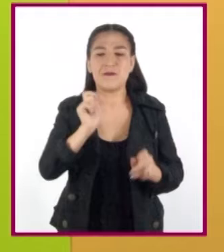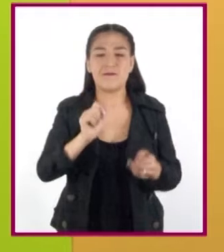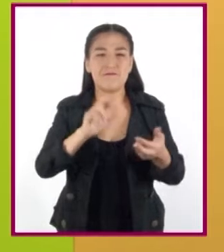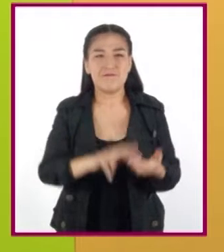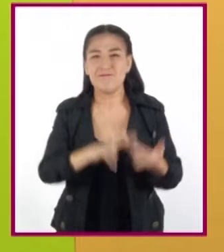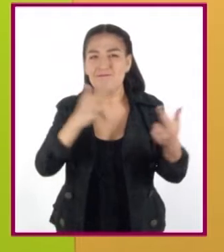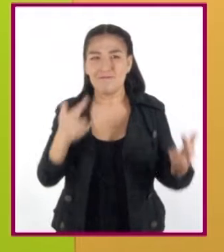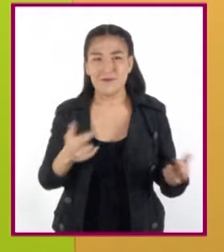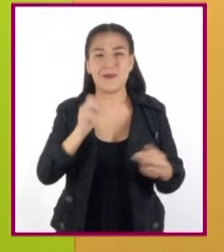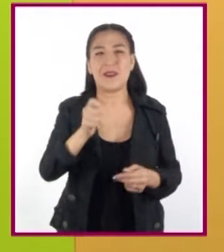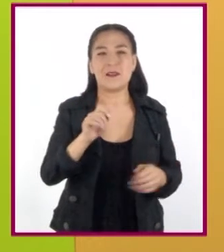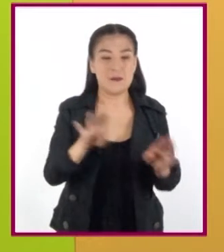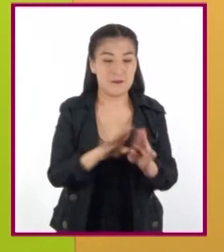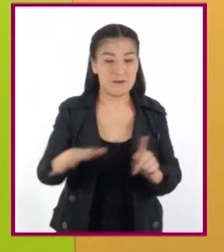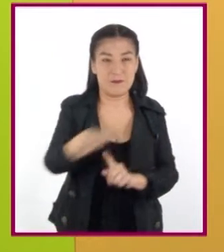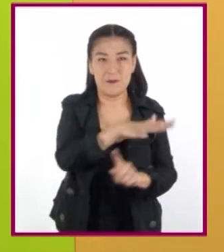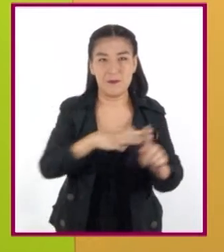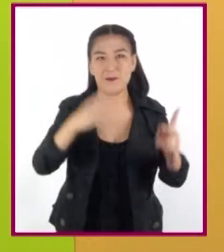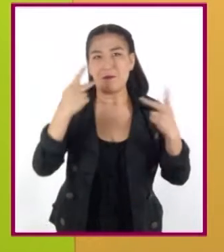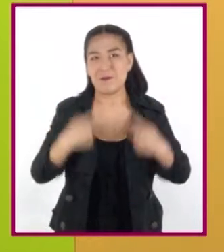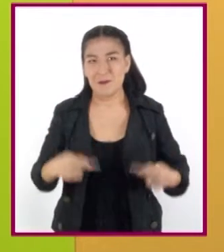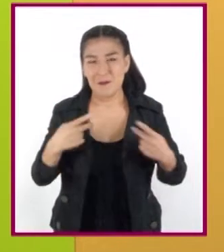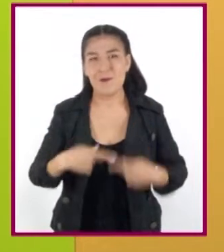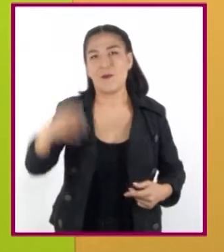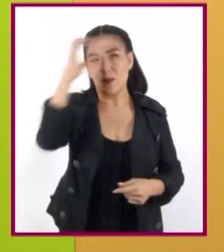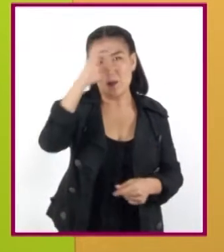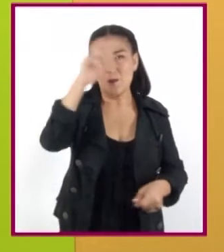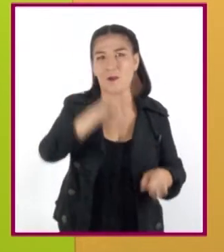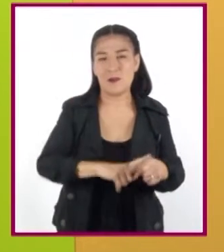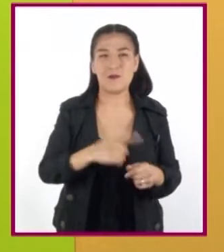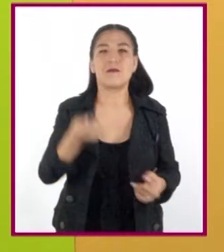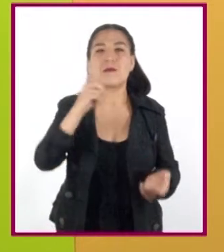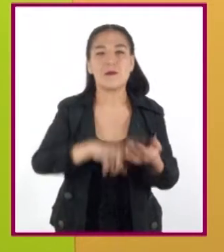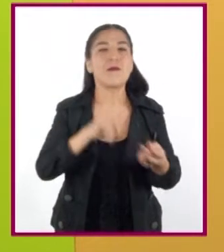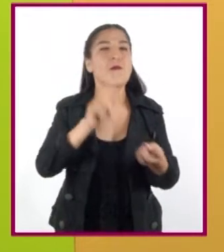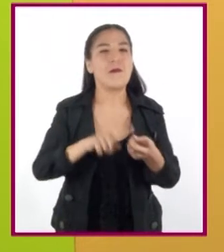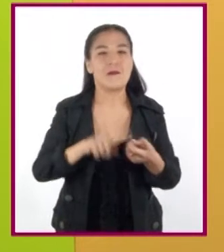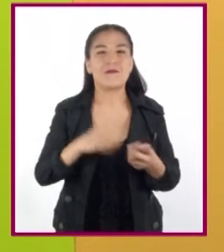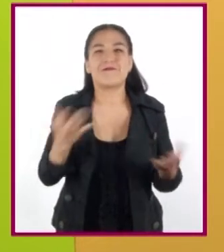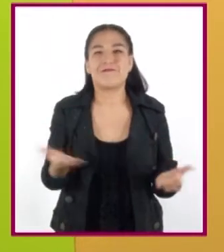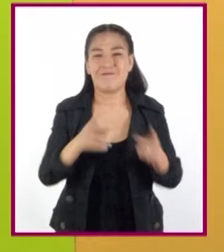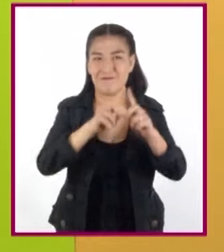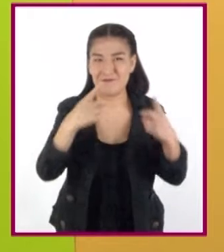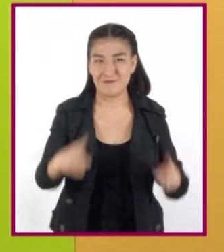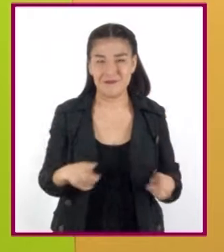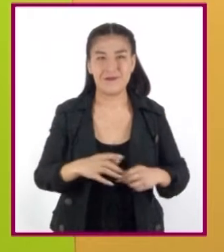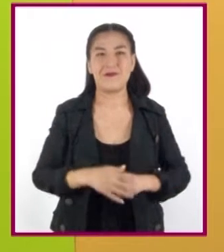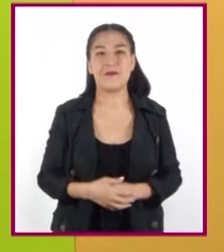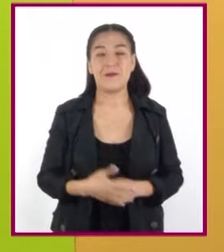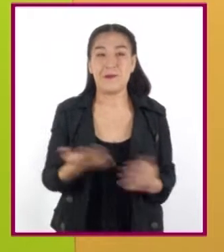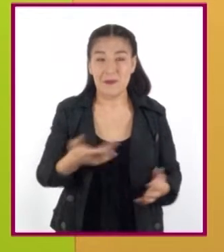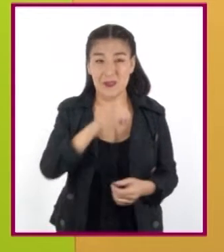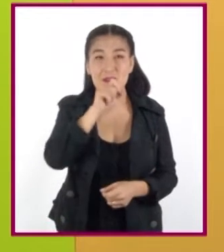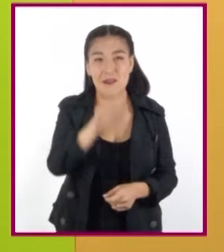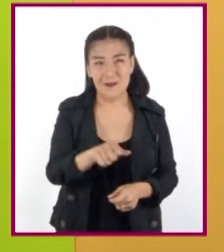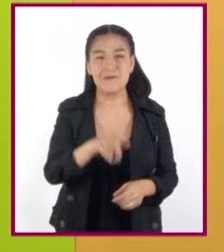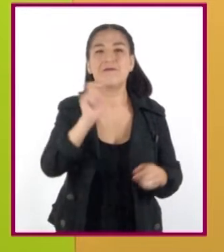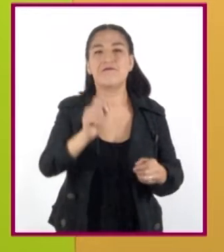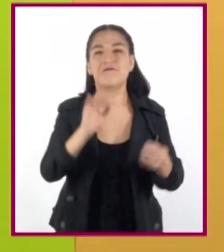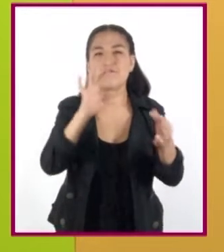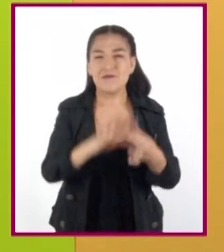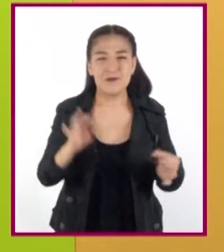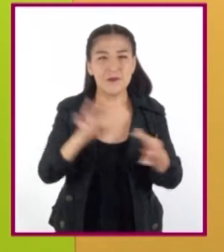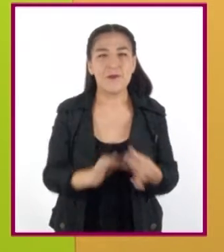relacionan con la parte social y cultural del contexto en el que nos desarrollamos. Asimismo, hablaremos de